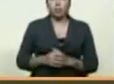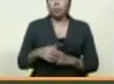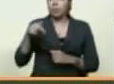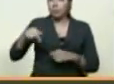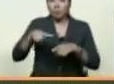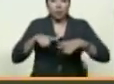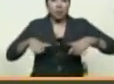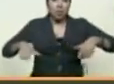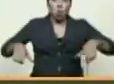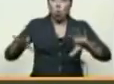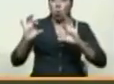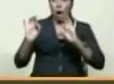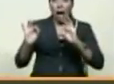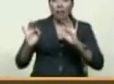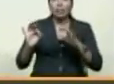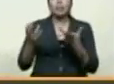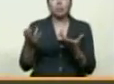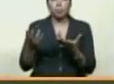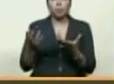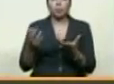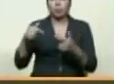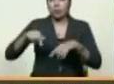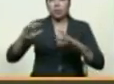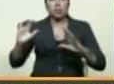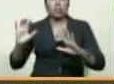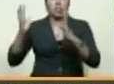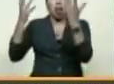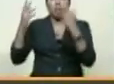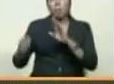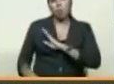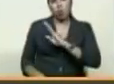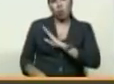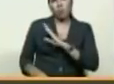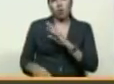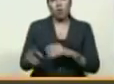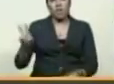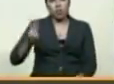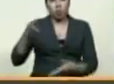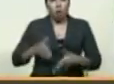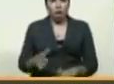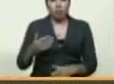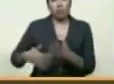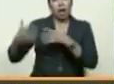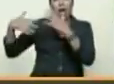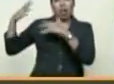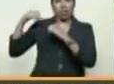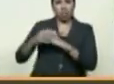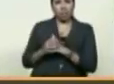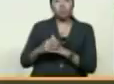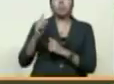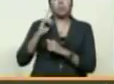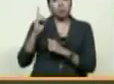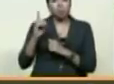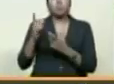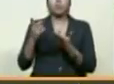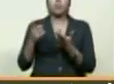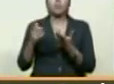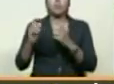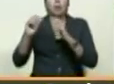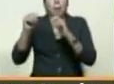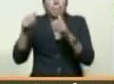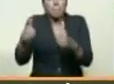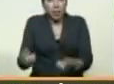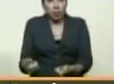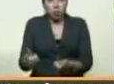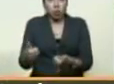espacios reconquistados por nuestros patriotas, que comenzó a darse